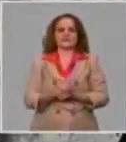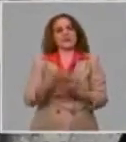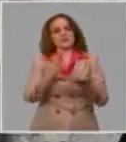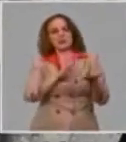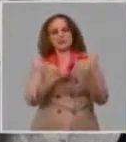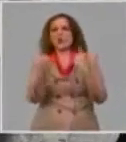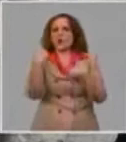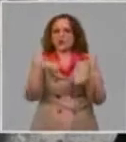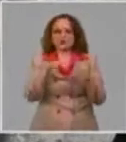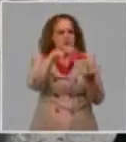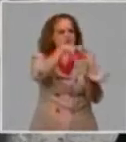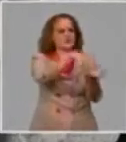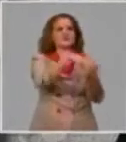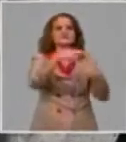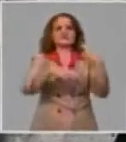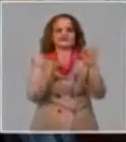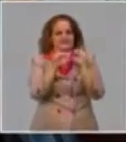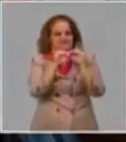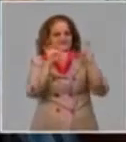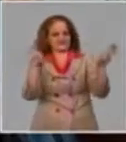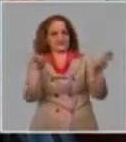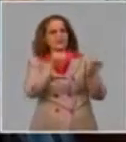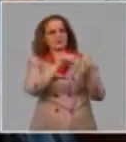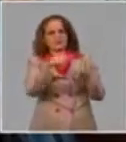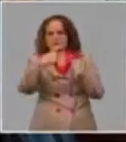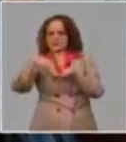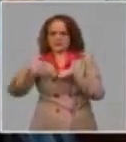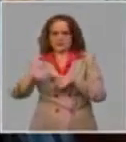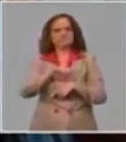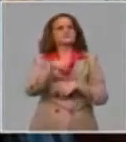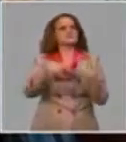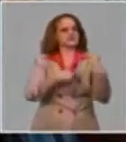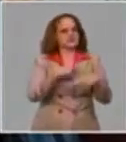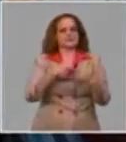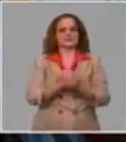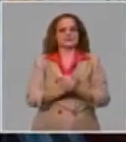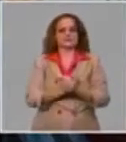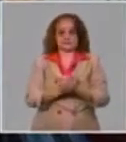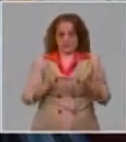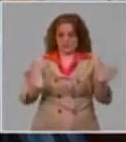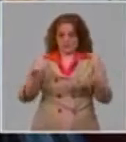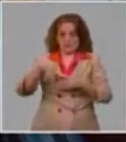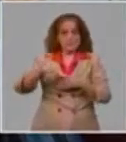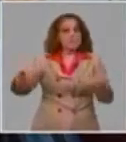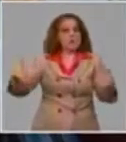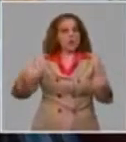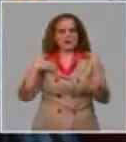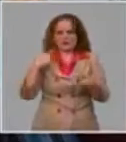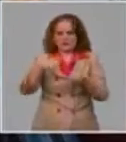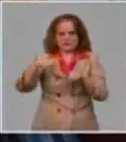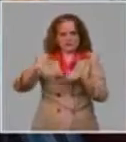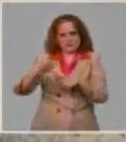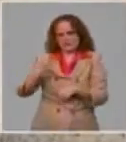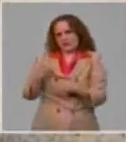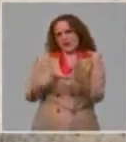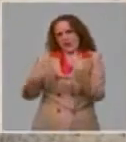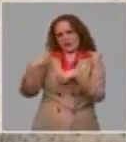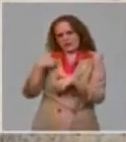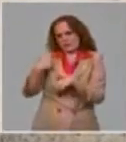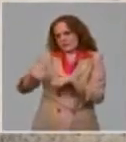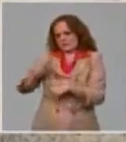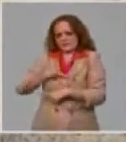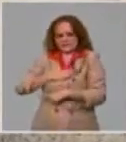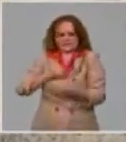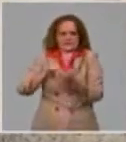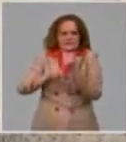de billetes y plaquetas diariamente también. Los bloques se están haciendo con el feldespato de la Macagua, que lo